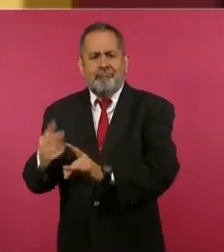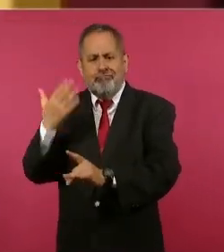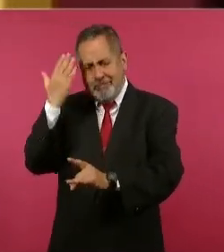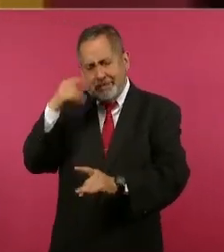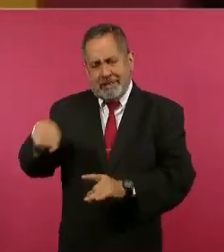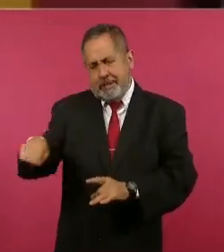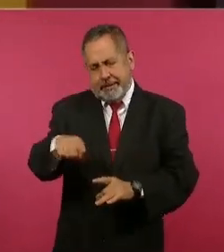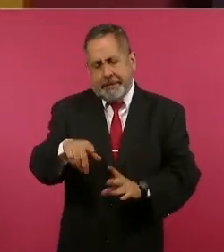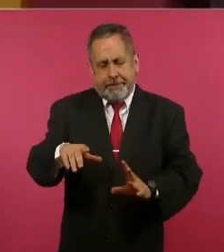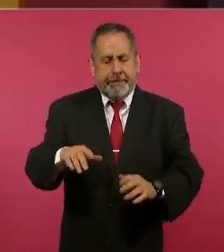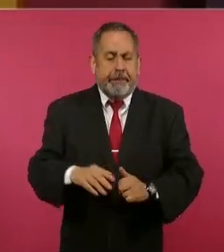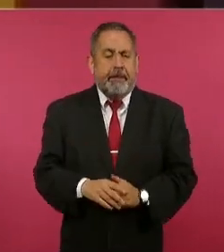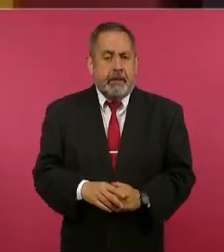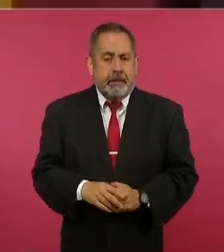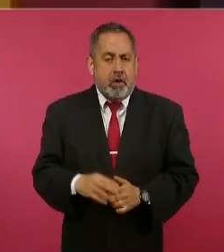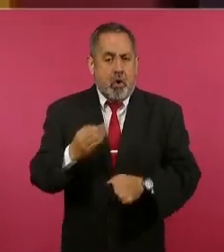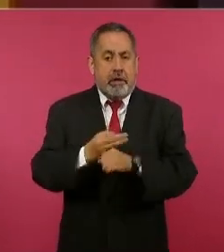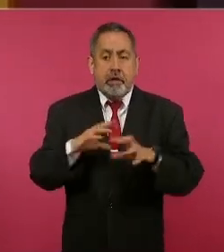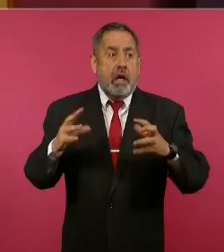apropiación de ella. Llevamos